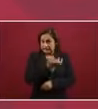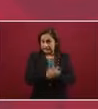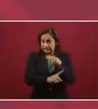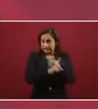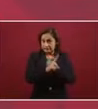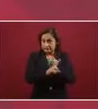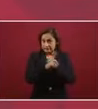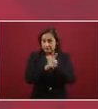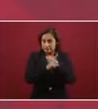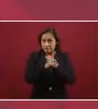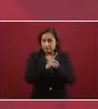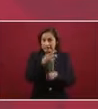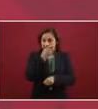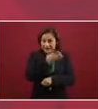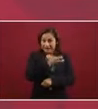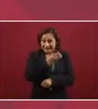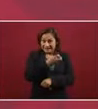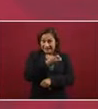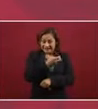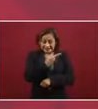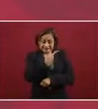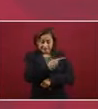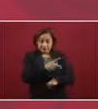es la mentalidad conservadora.